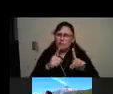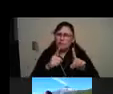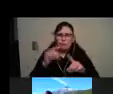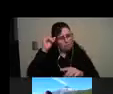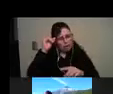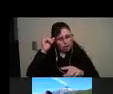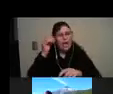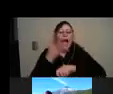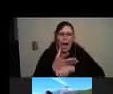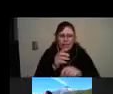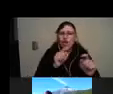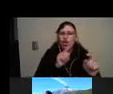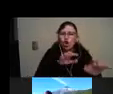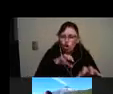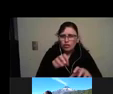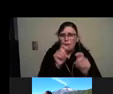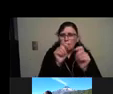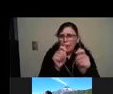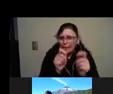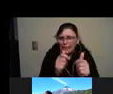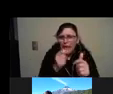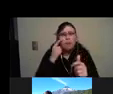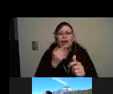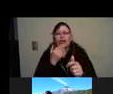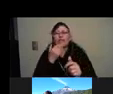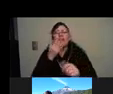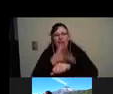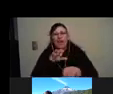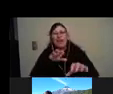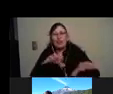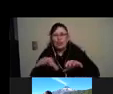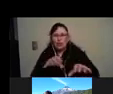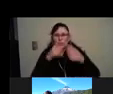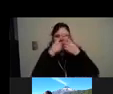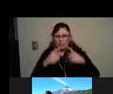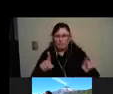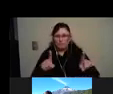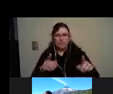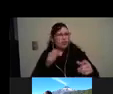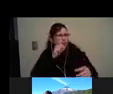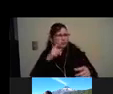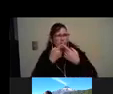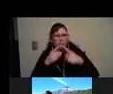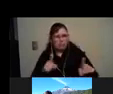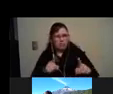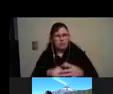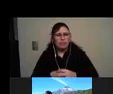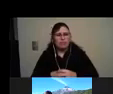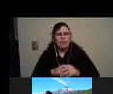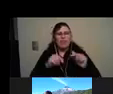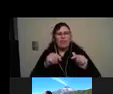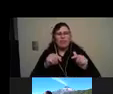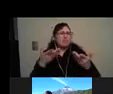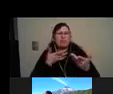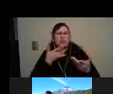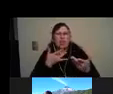hay similitudes, pero también hay diferencias, ¿ya? Y esas diferencias particularmente tienen que ver con que el desarrollo